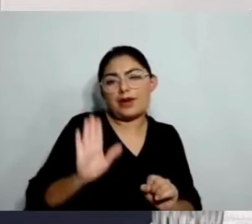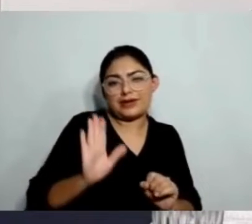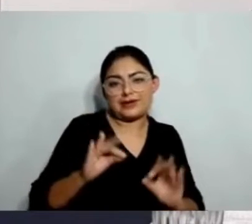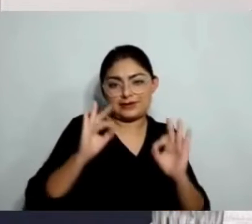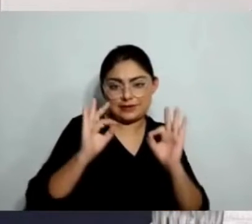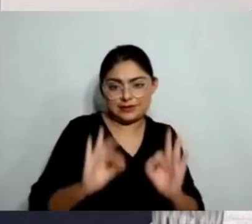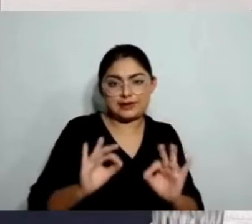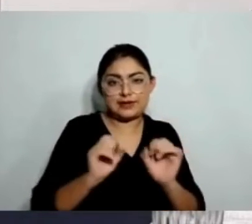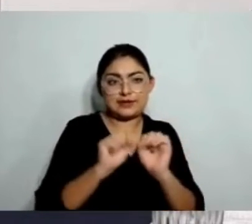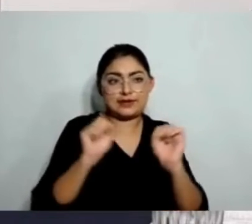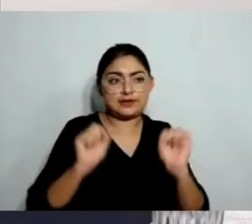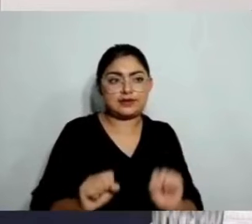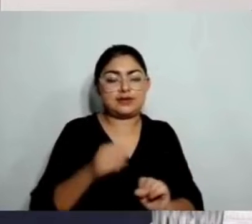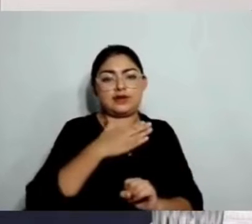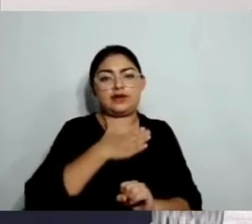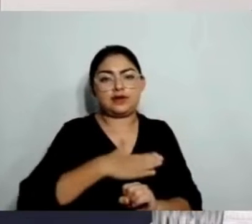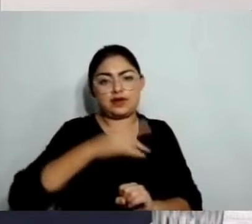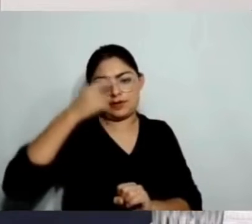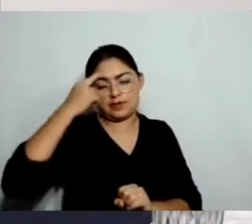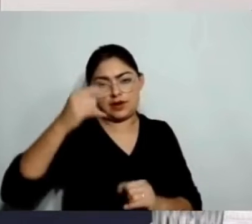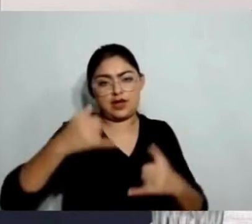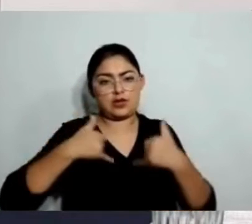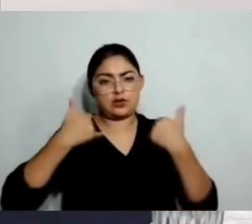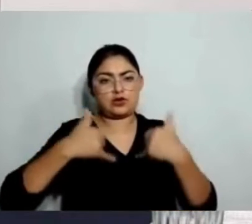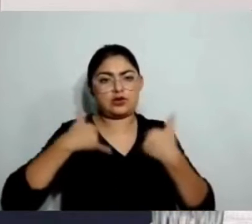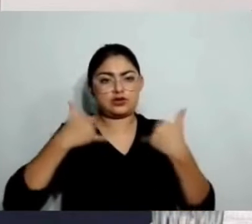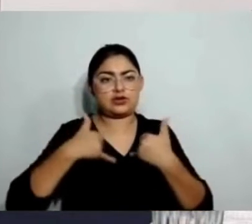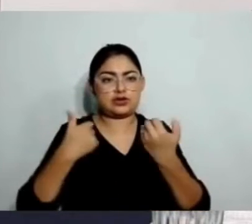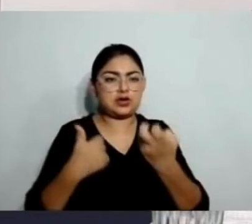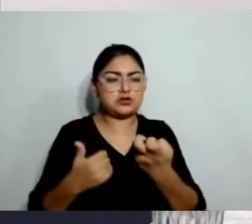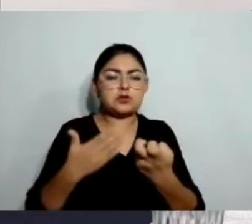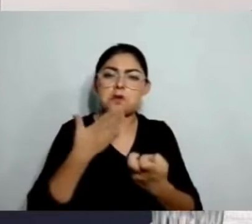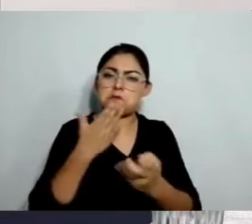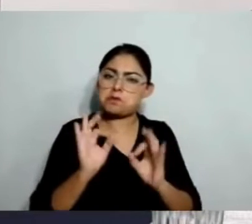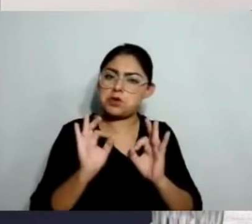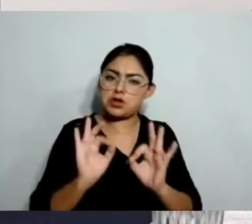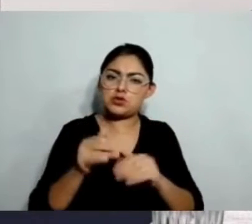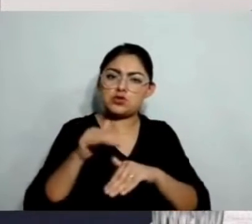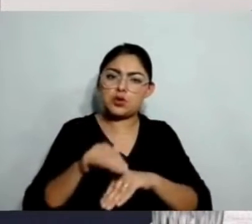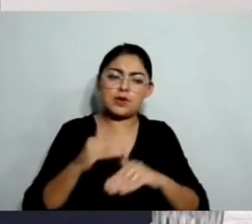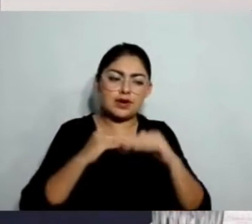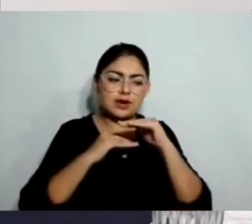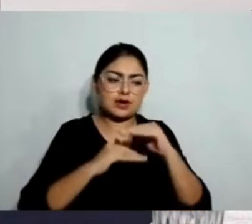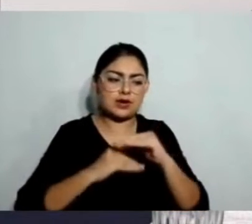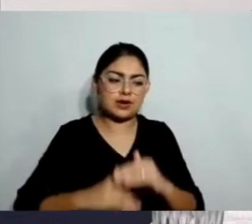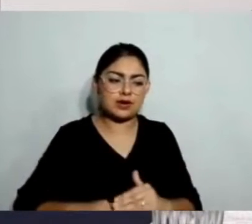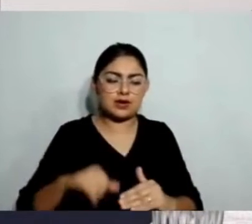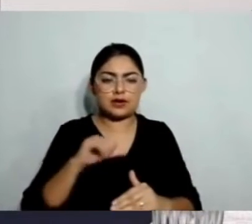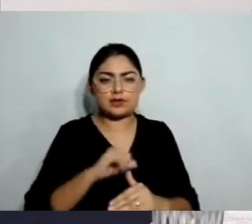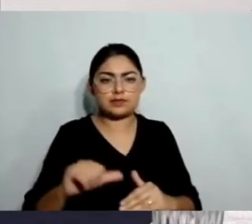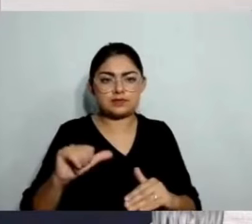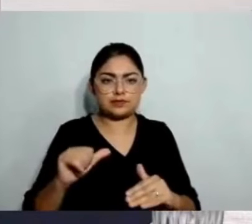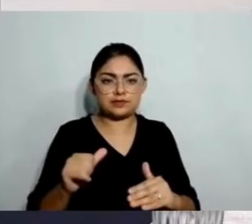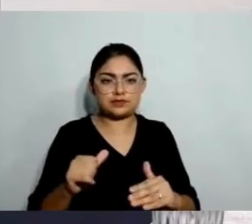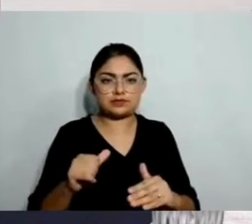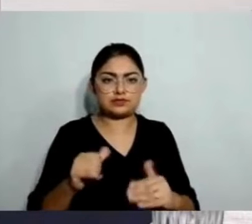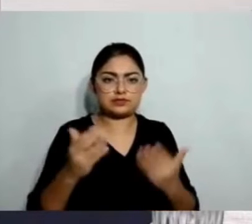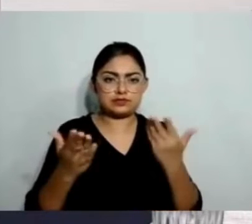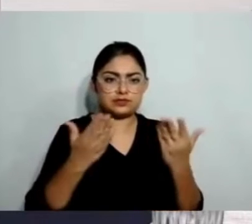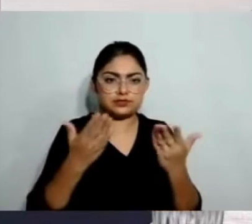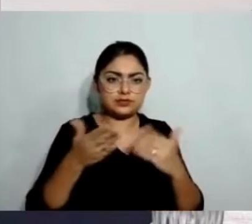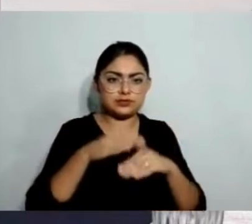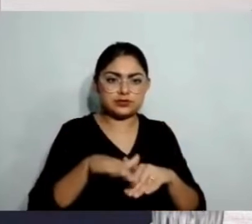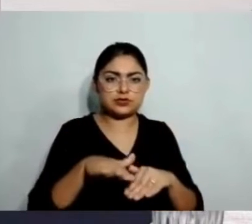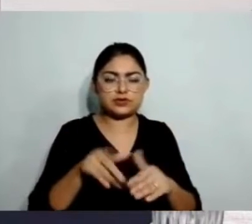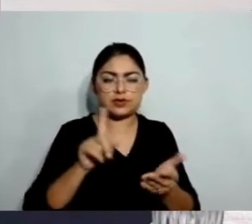para adolescentes es está bien diseñado en cuanto a los límites que pone a las diferencias que marca respecto del sistema penal